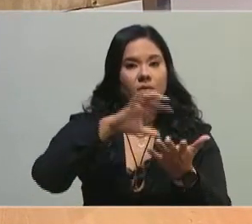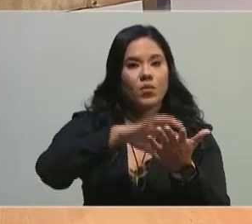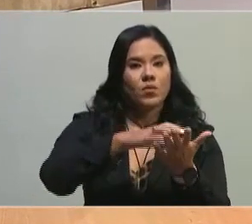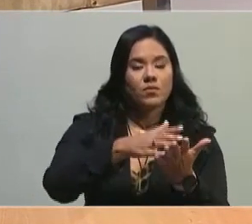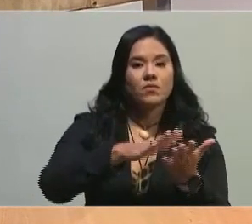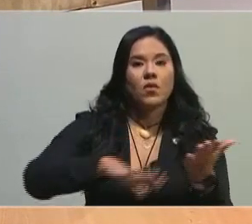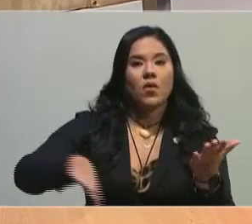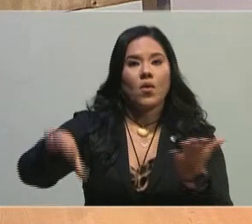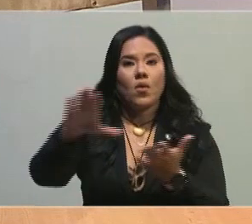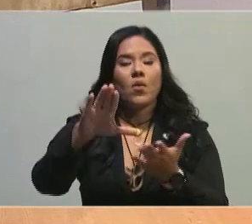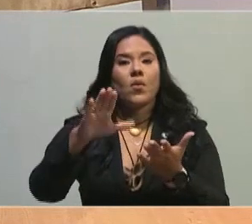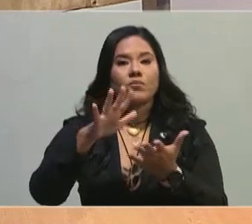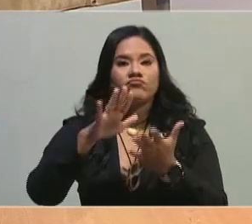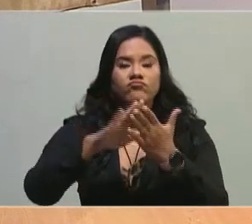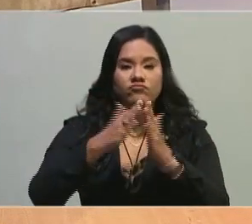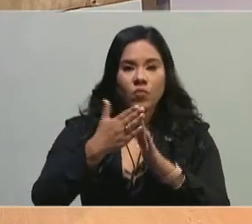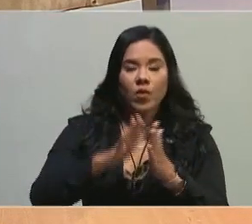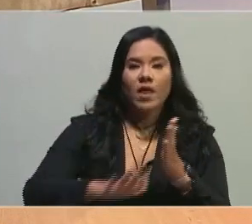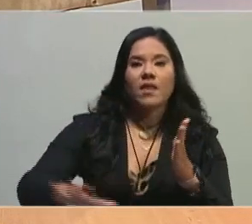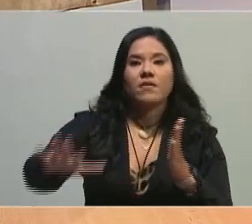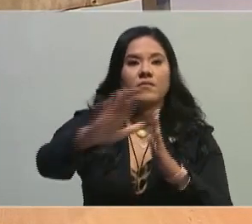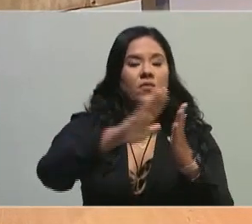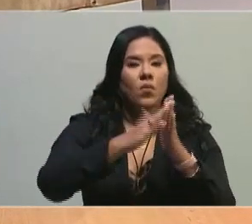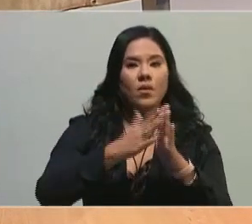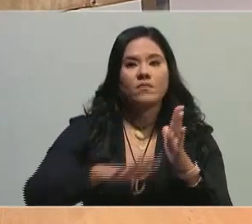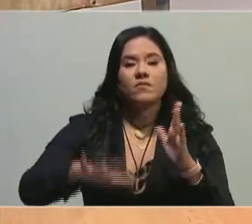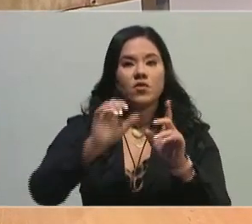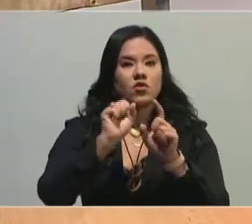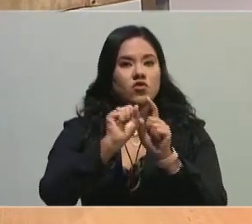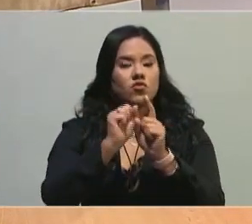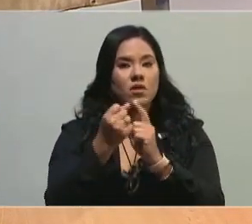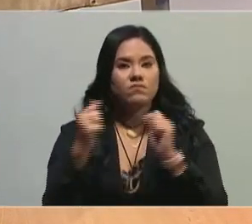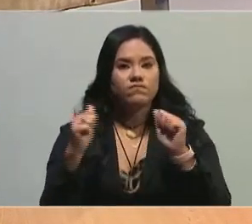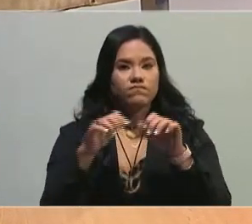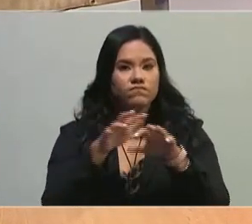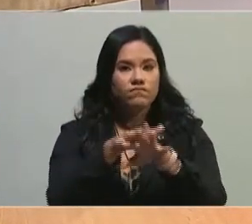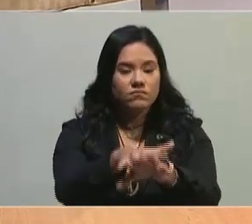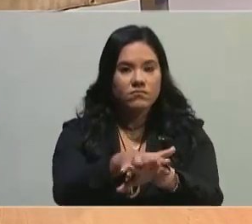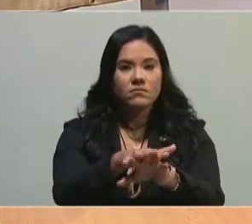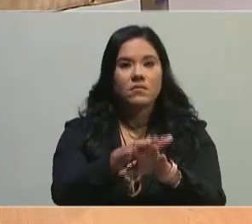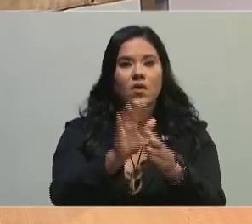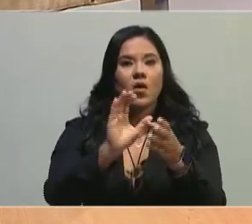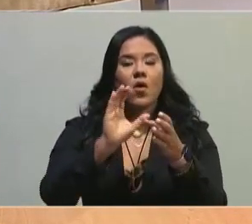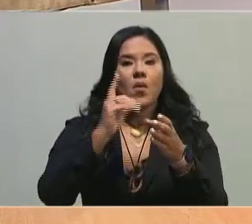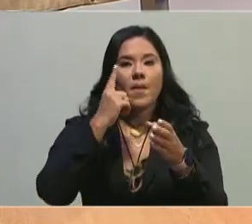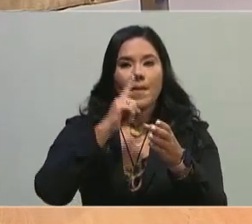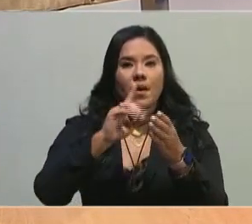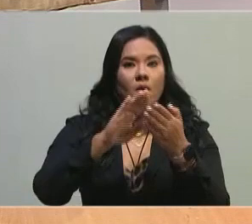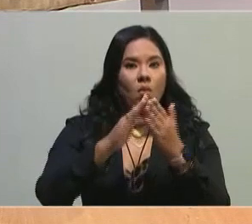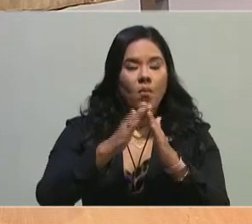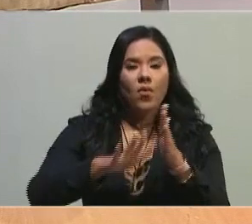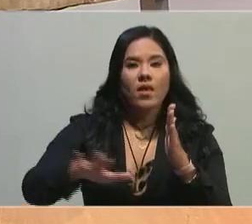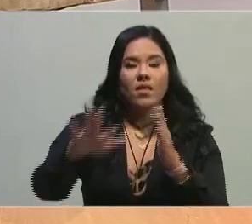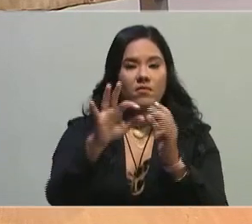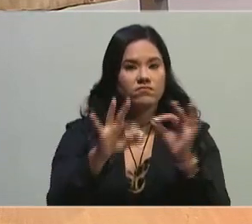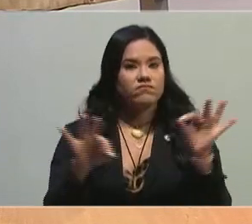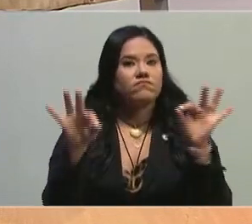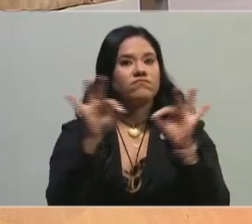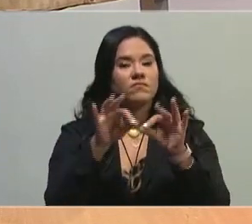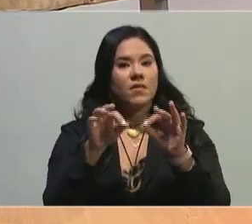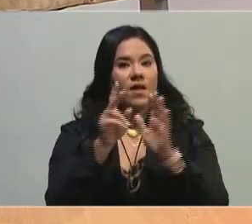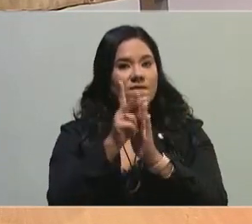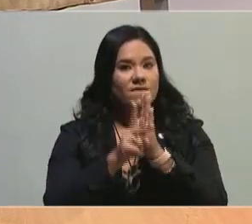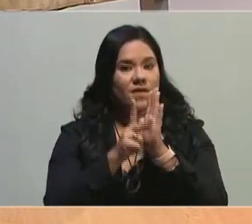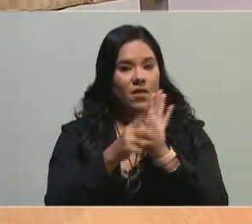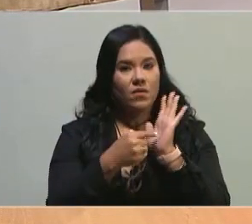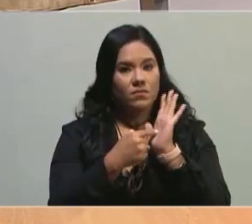socializando con la gente socializando con la junta de vecinos te puedo decir y podemos ver los en los diferentes vos